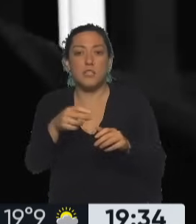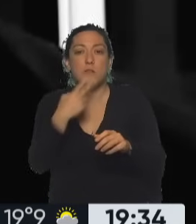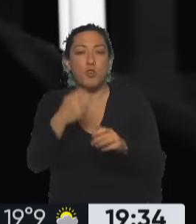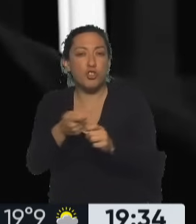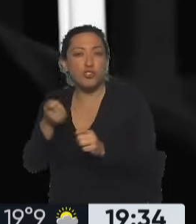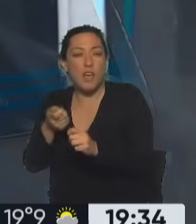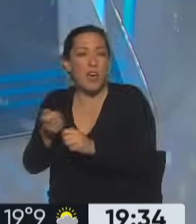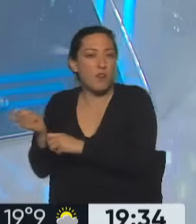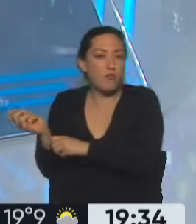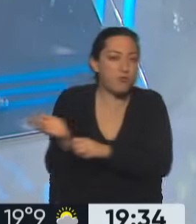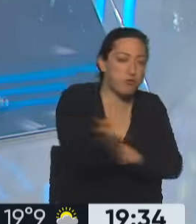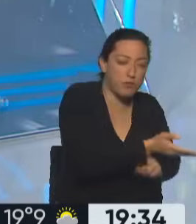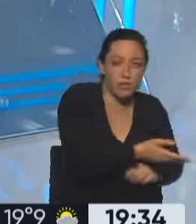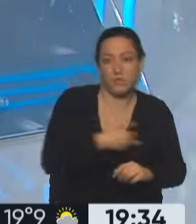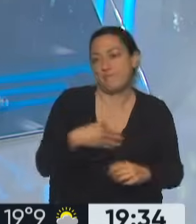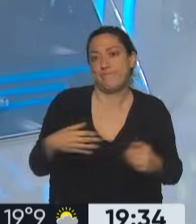chocamos.